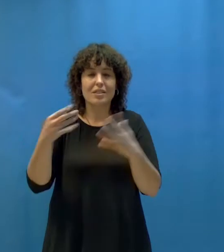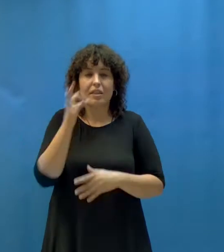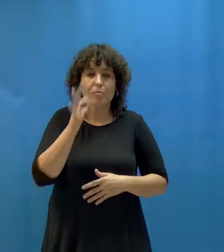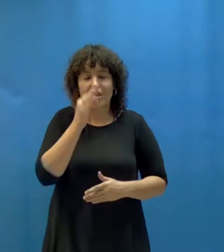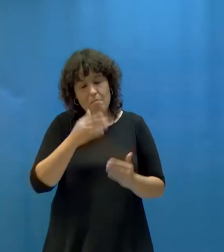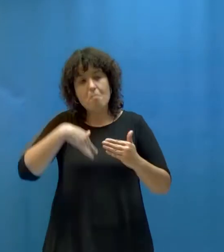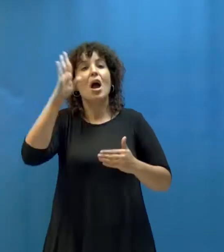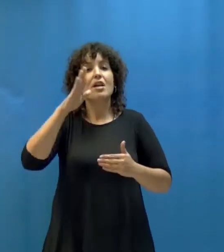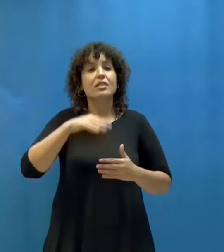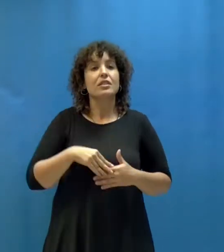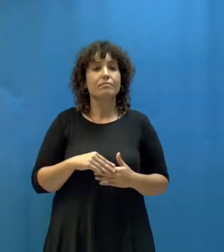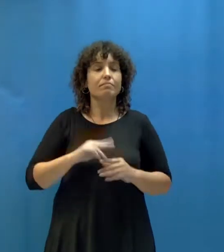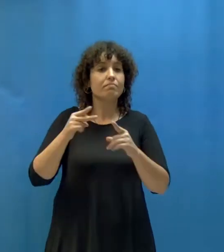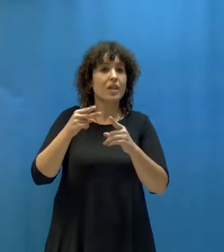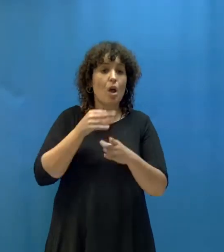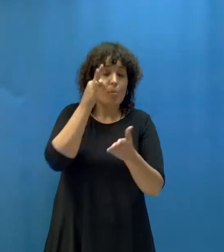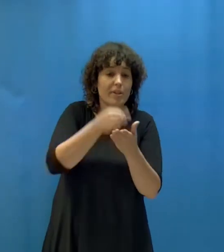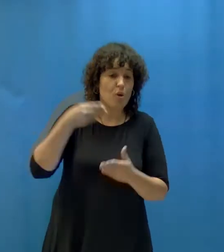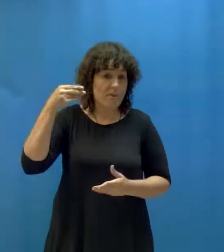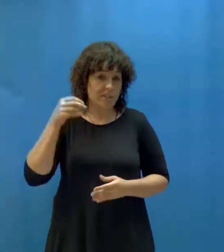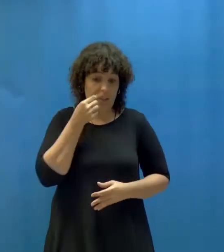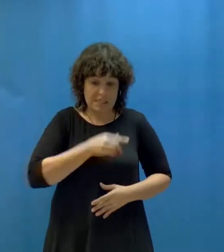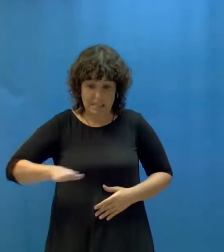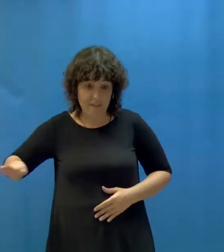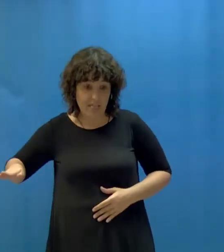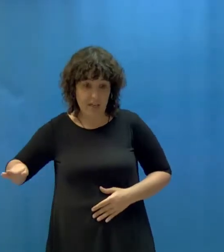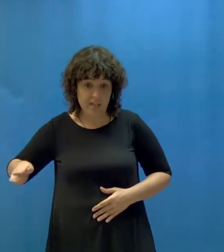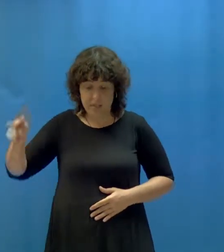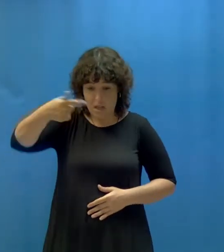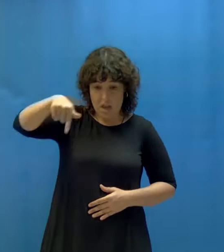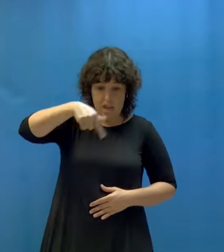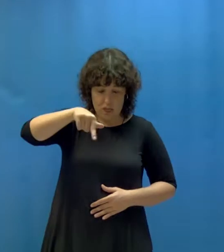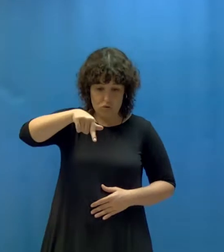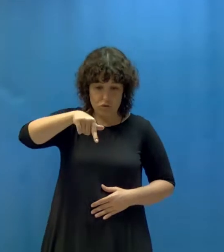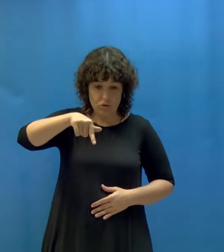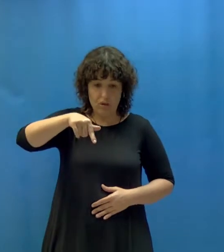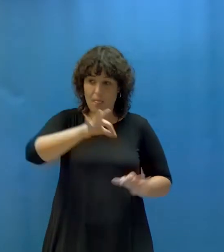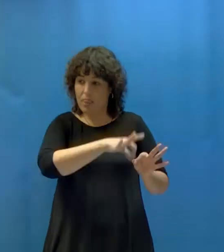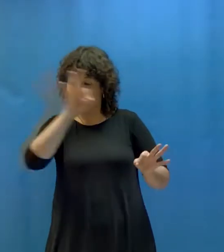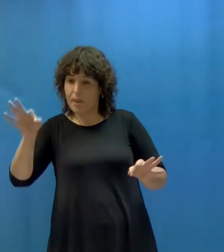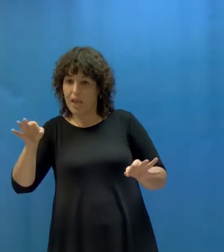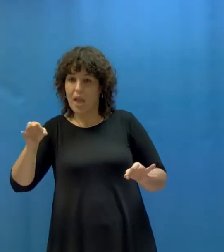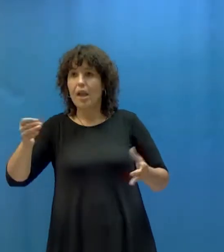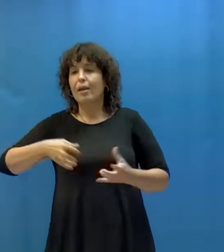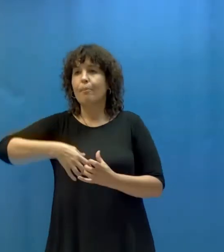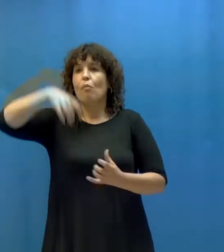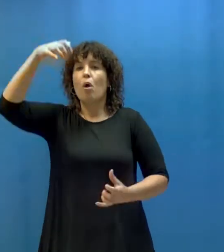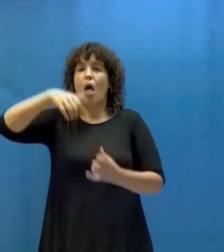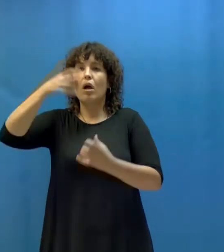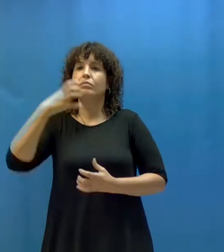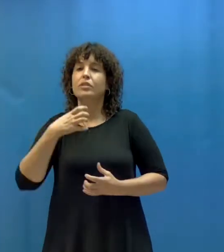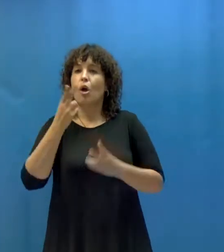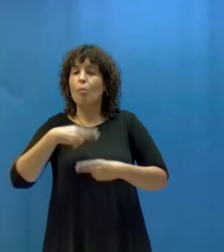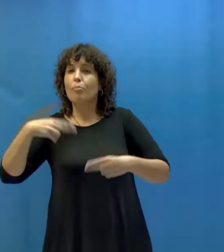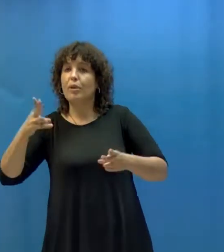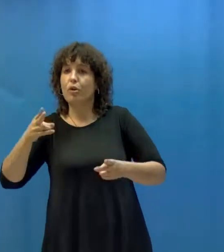castellonenses, prometieron a los presidentes infantiles que de ellos saldría el pregonero infantil y de eso nada, prometen una ciudad